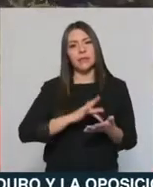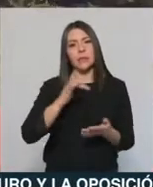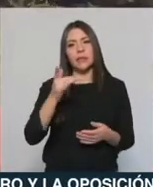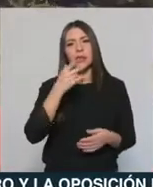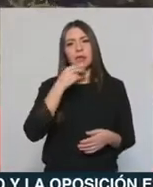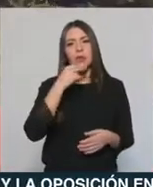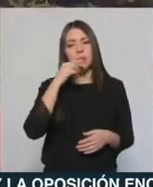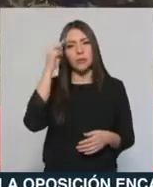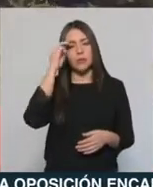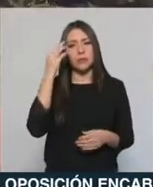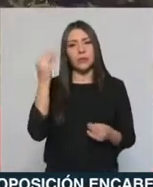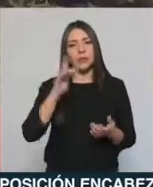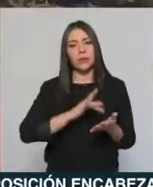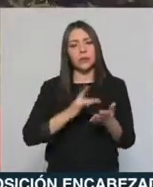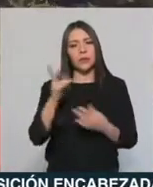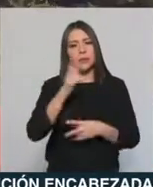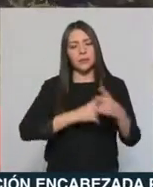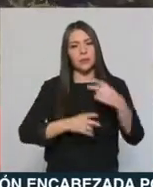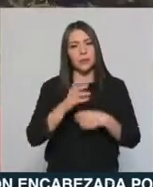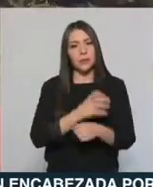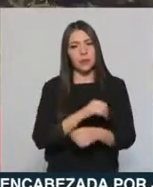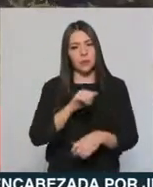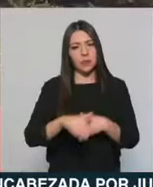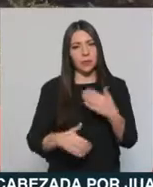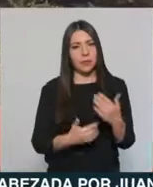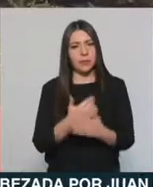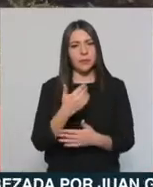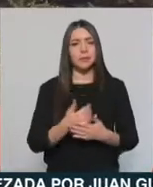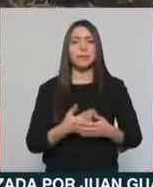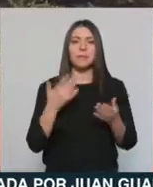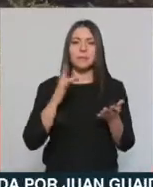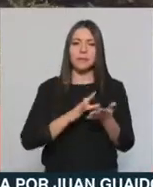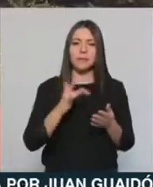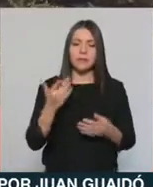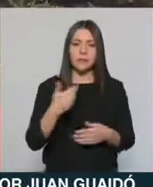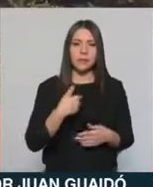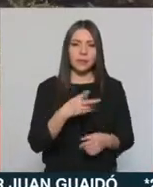Universidad La Salle, agradecemos mucho que nos haya acompañado en esta mañana. Al contrario, Alejandra, muy amable, gracias por la invitación. Muchísimas gracias.